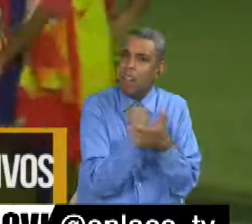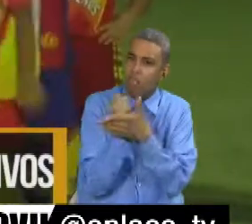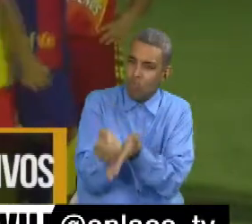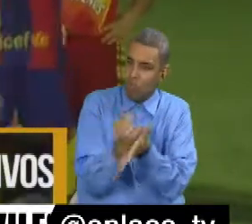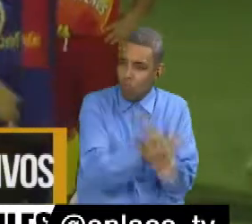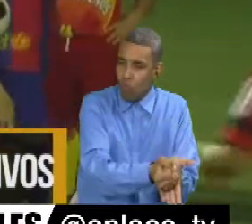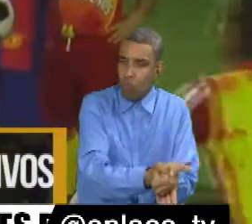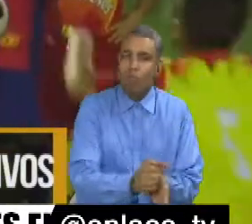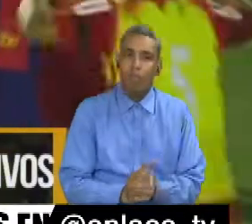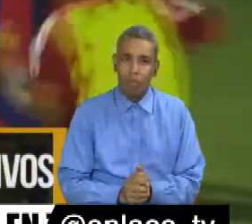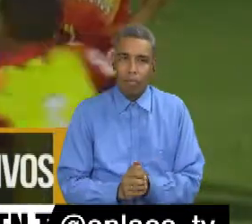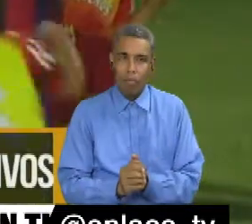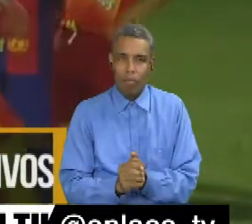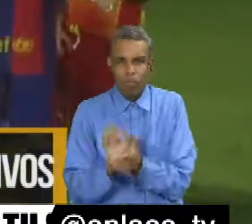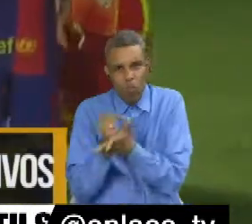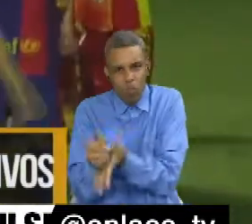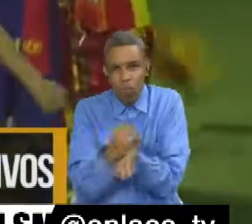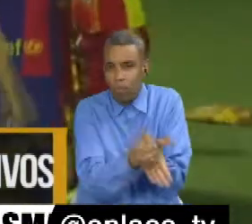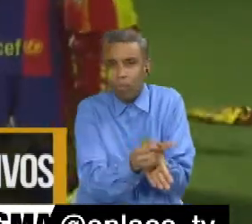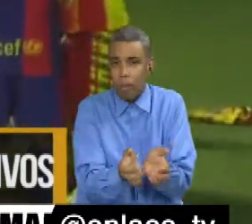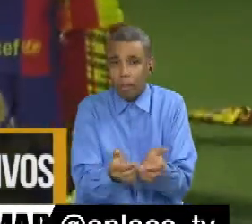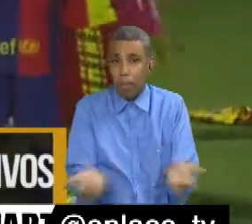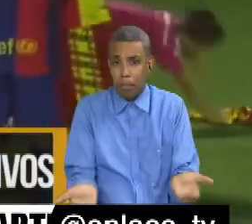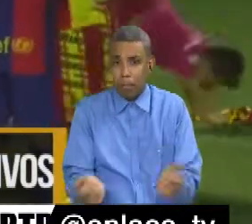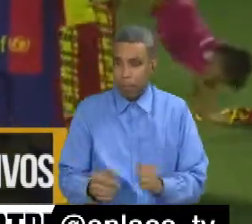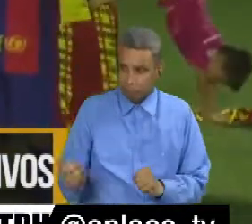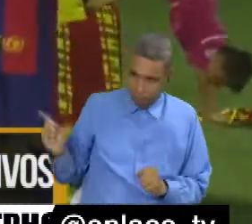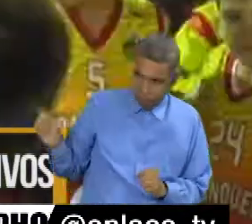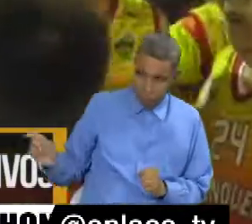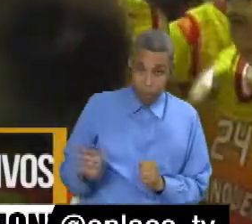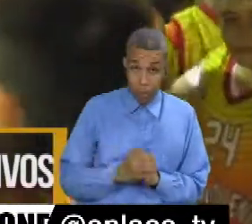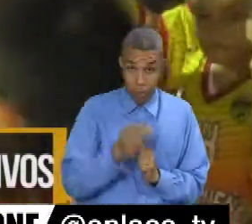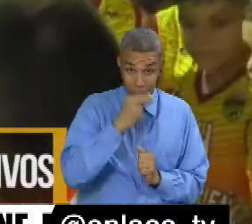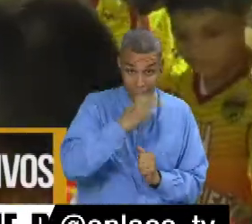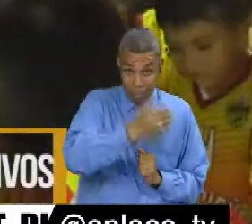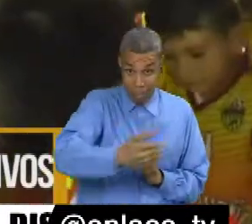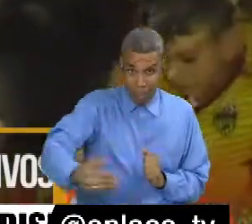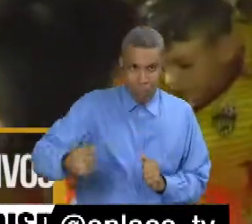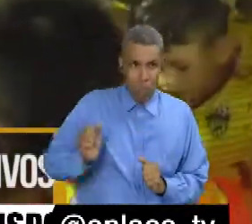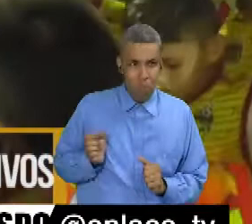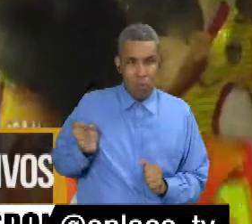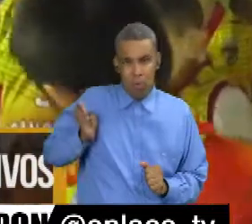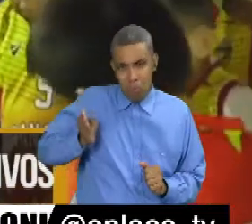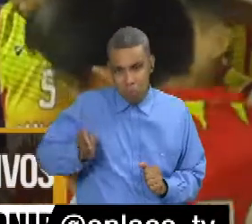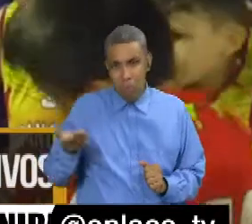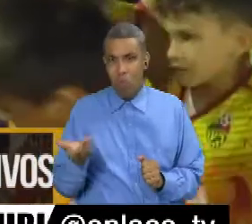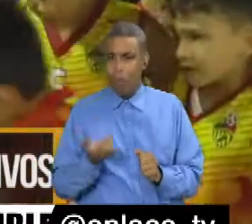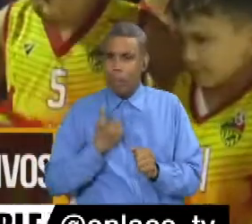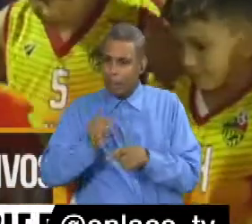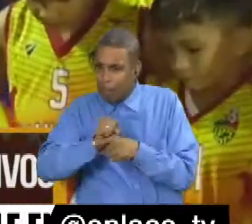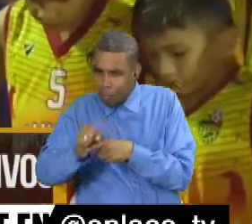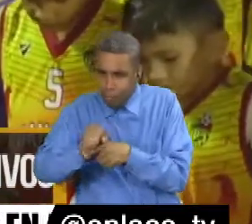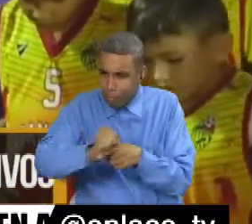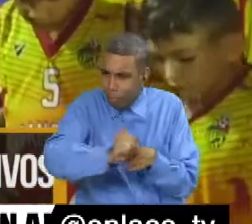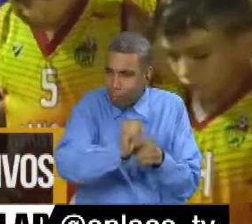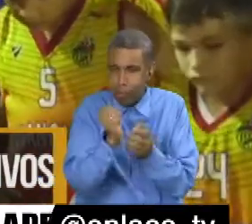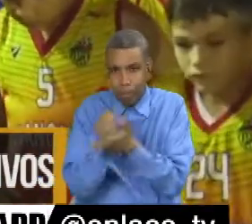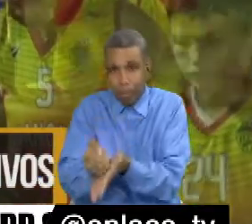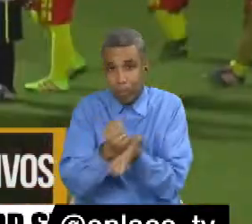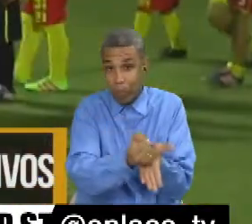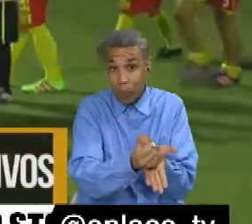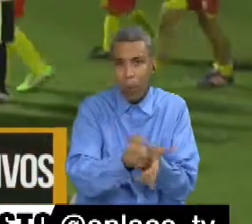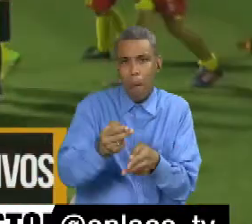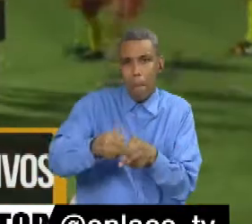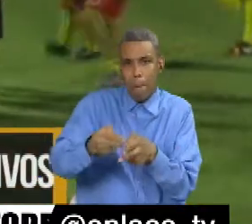cuenta con un excelente semillero deportivo, potencial que han aprovechado los clubes de la ciudad para preparar a sus niños en torneos no